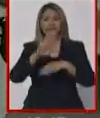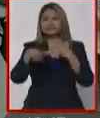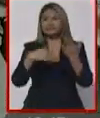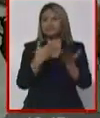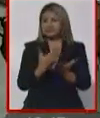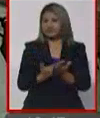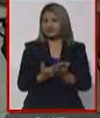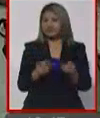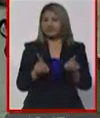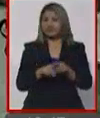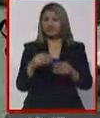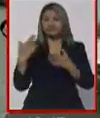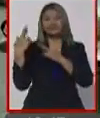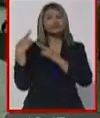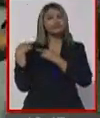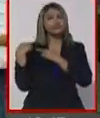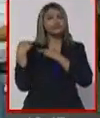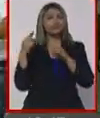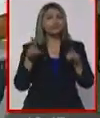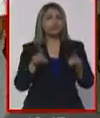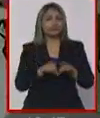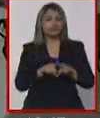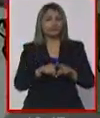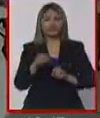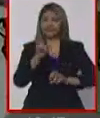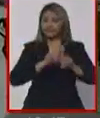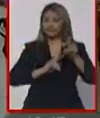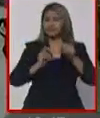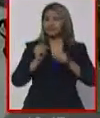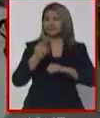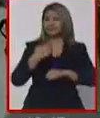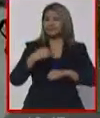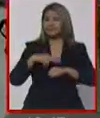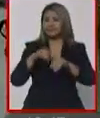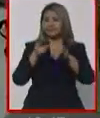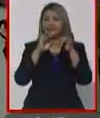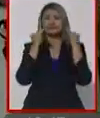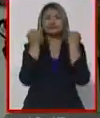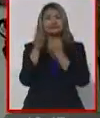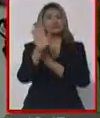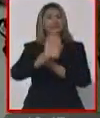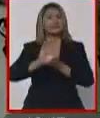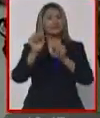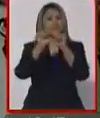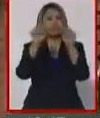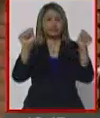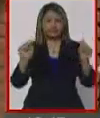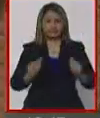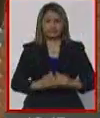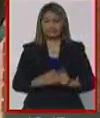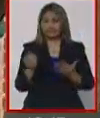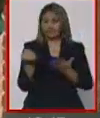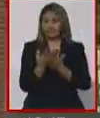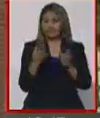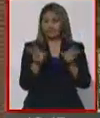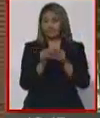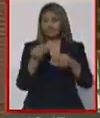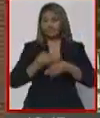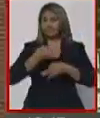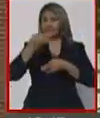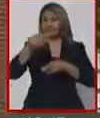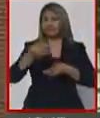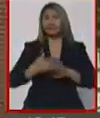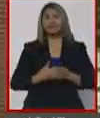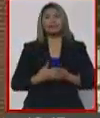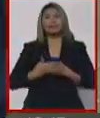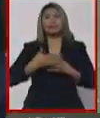todos, debería ser obviamente una obligación tanto de los ciudadanos comunes como de las instituciones defender el tema del medio ambiente. La nueva audiencia ha sido